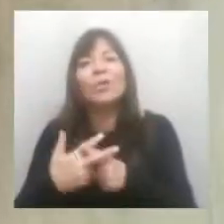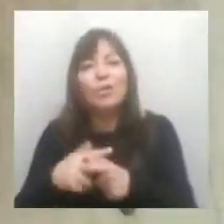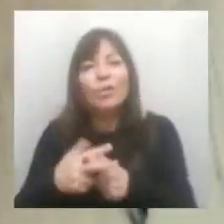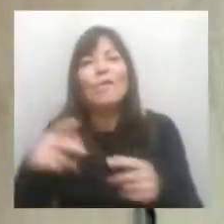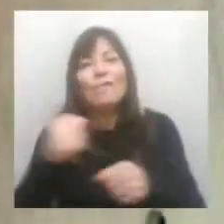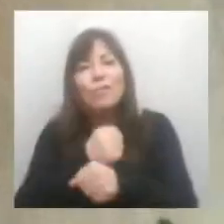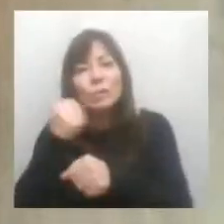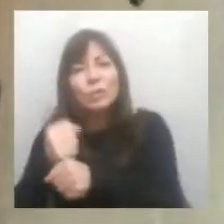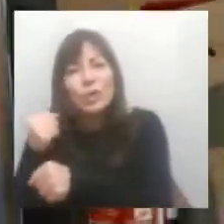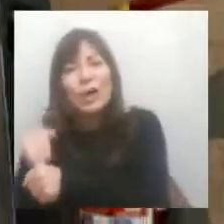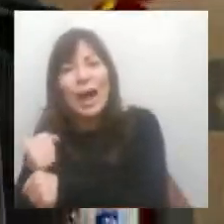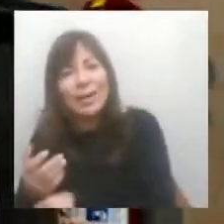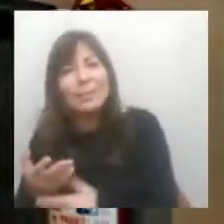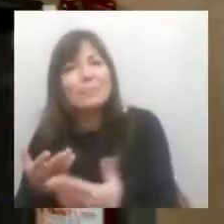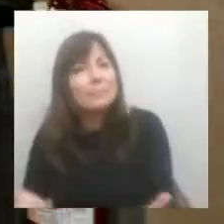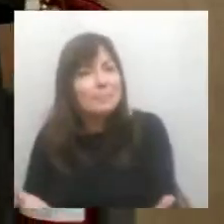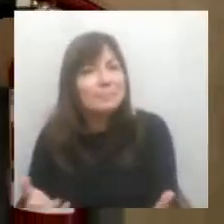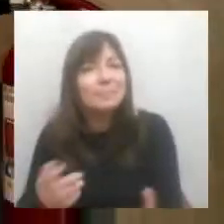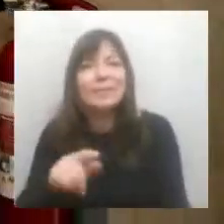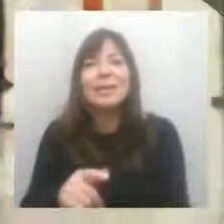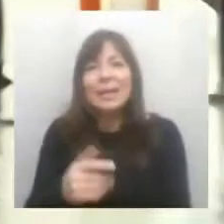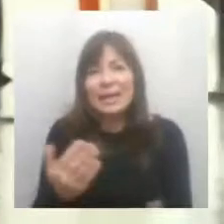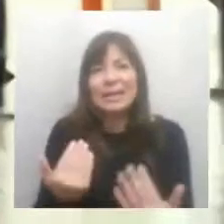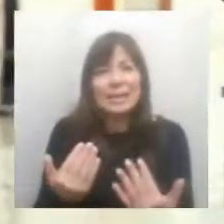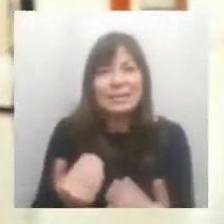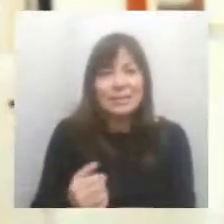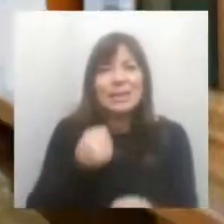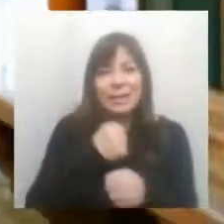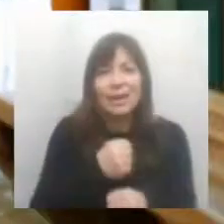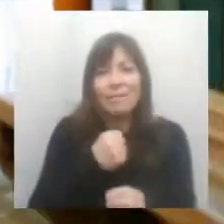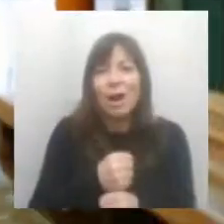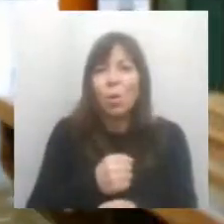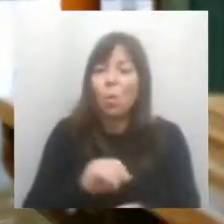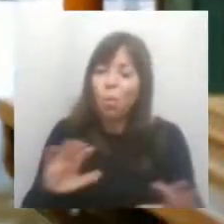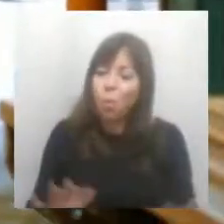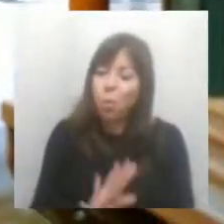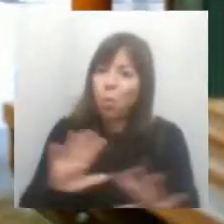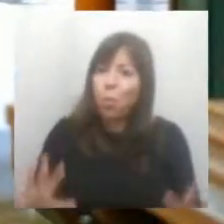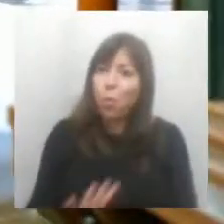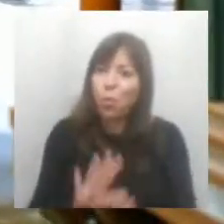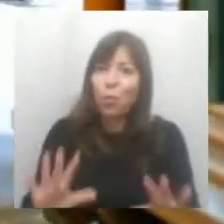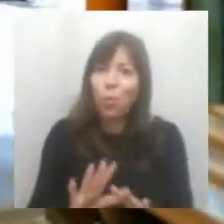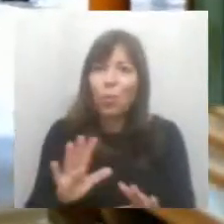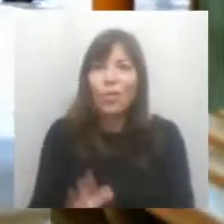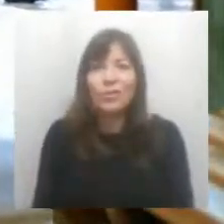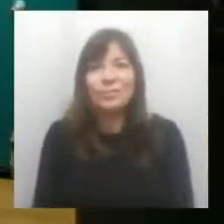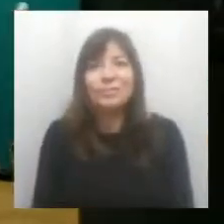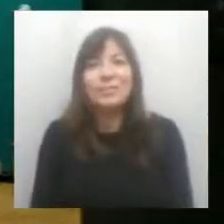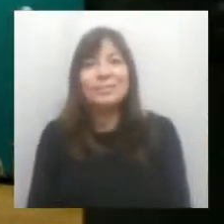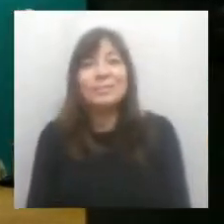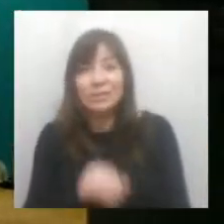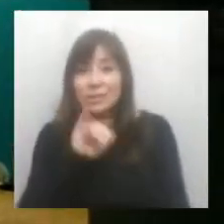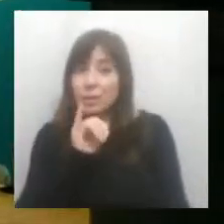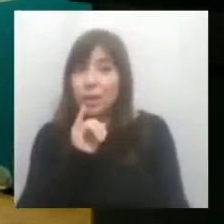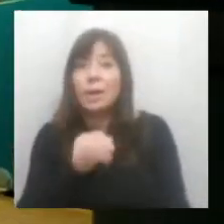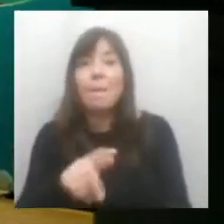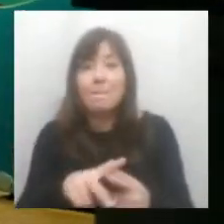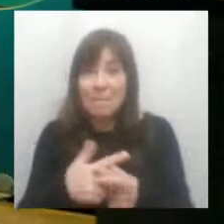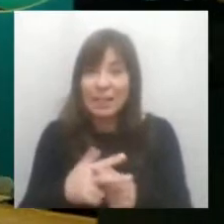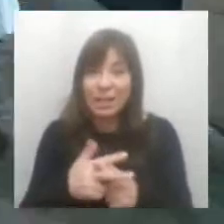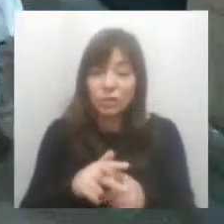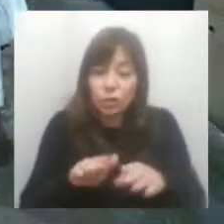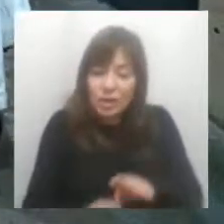mejor condición. Requiere también de un trabajo bastante arduo, ¿cierto? Sí, claro que sí. La mantención de piso,